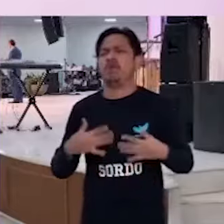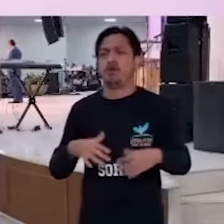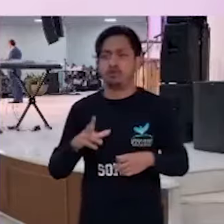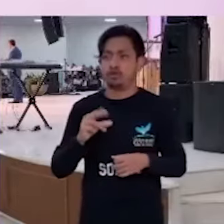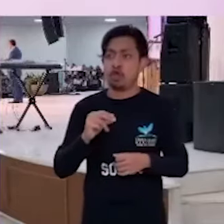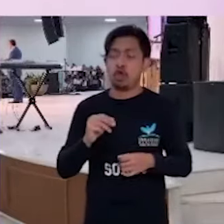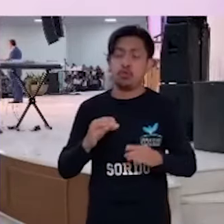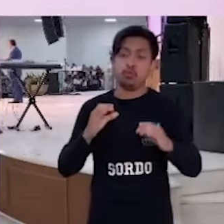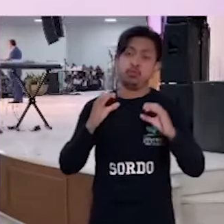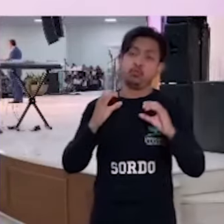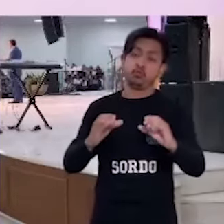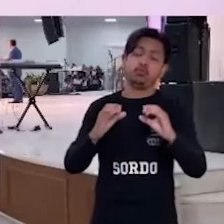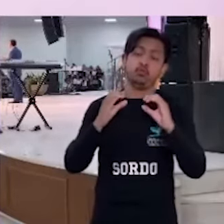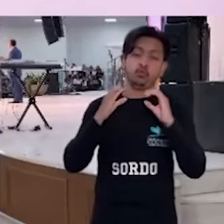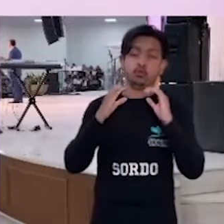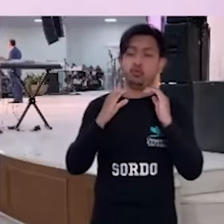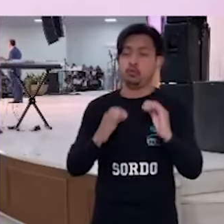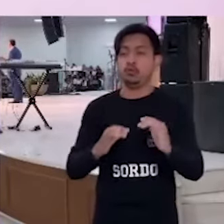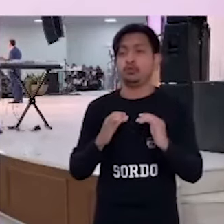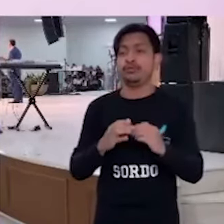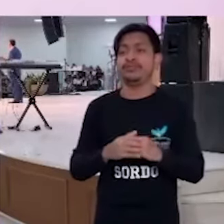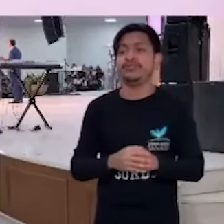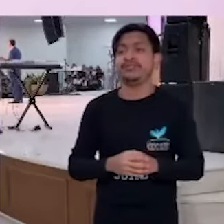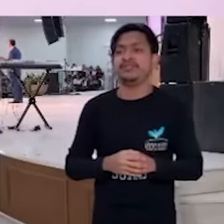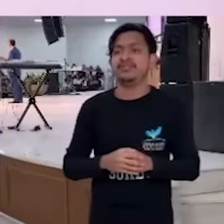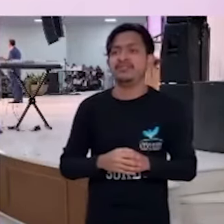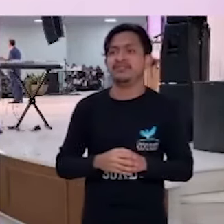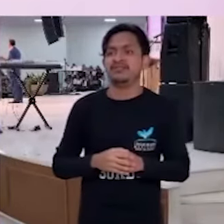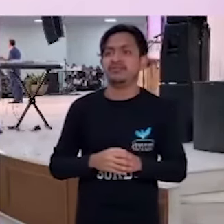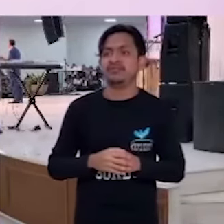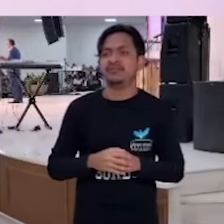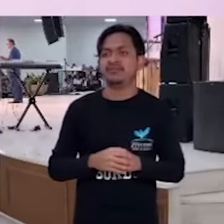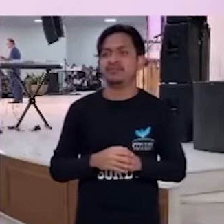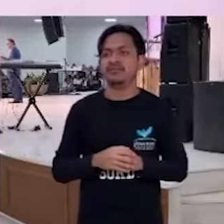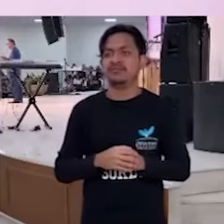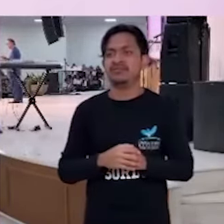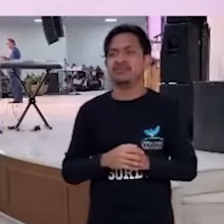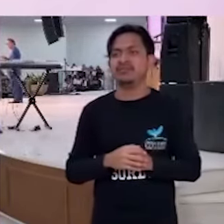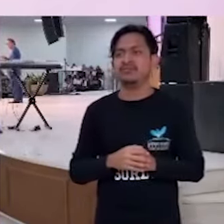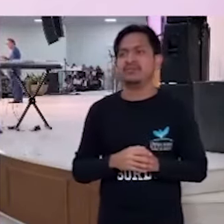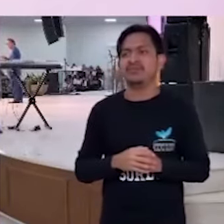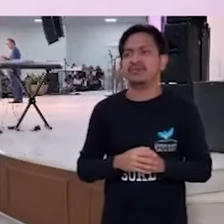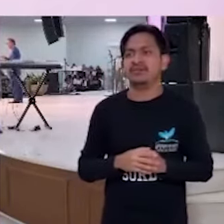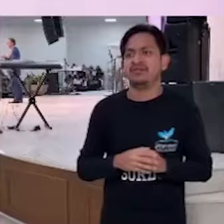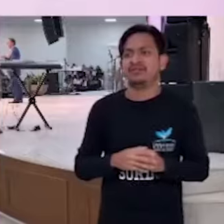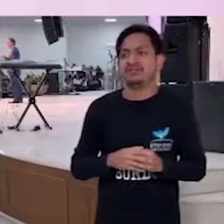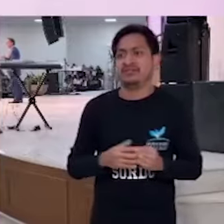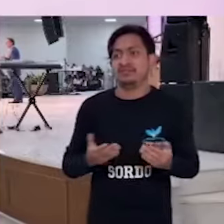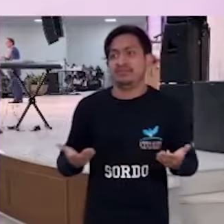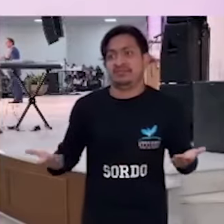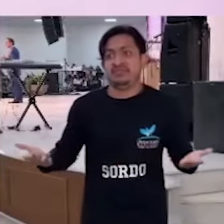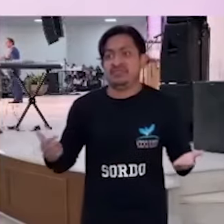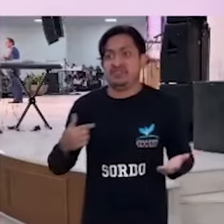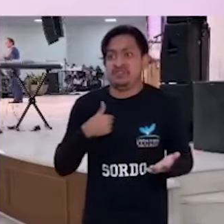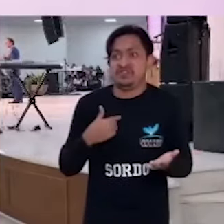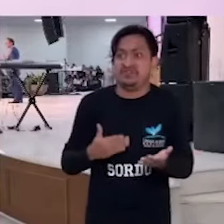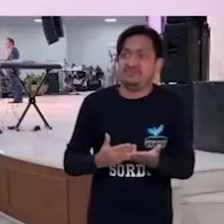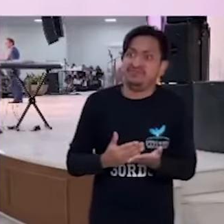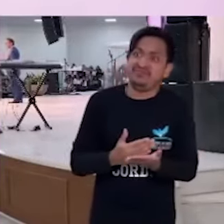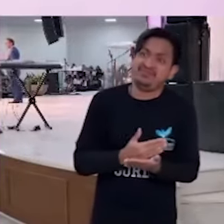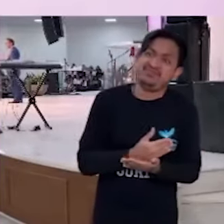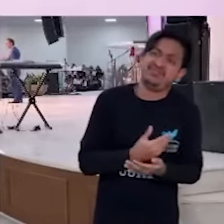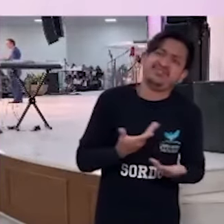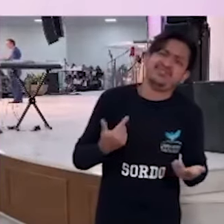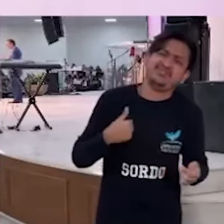quiere decir que, bueno, pues entonces, pues caímos, ¿verdad? Porque pues era falso que un cristiano no